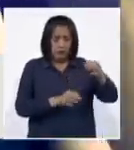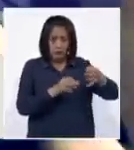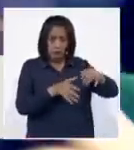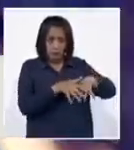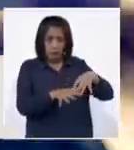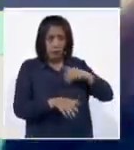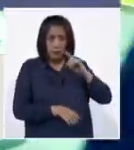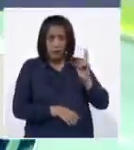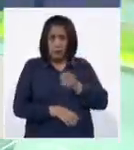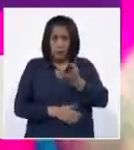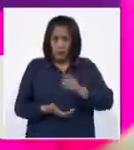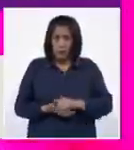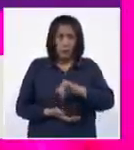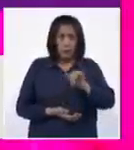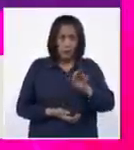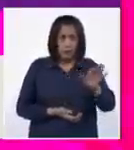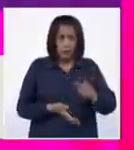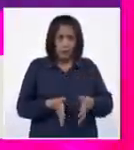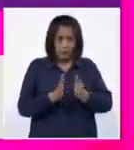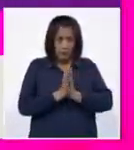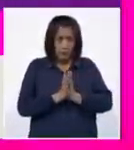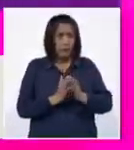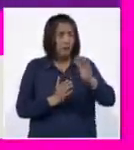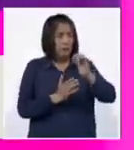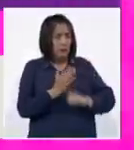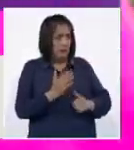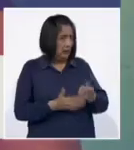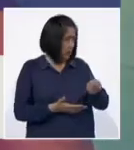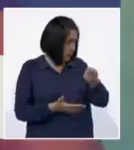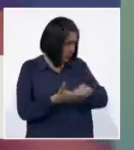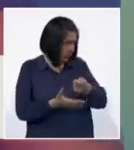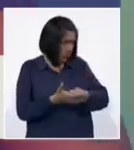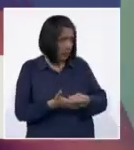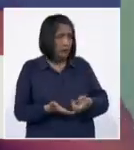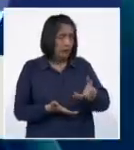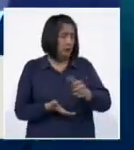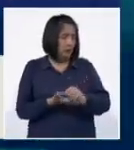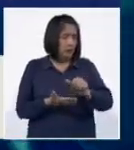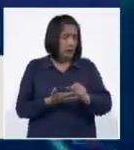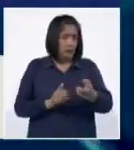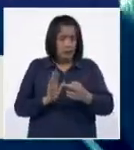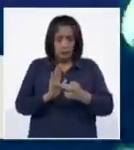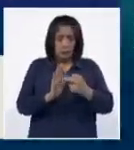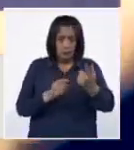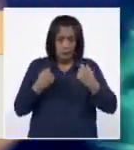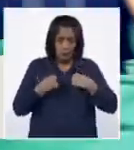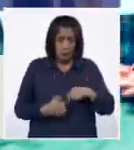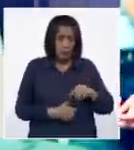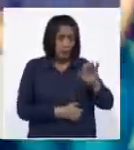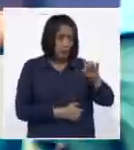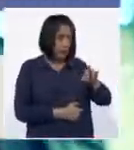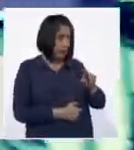la demanda interpuesta por Jeffrey, donde solicita la reducción de la pensión de alimentos, pues su representante legal, Enrique